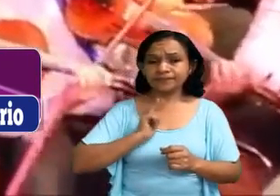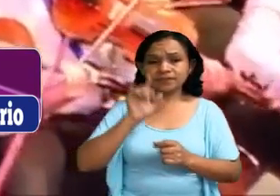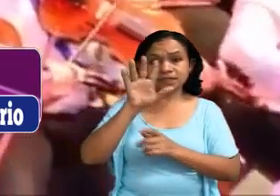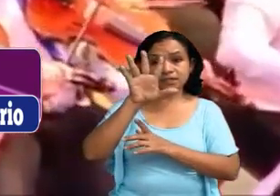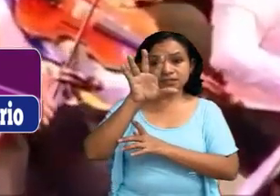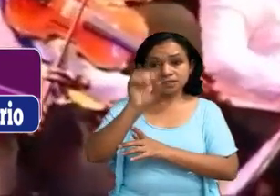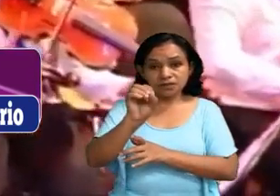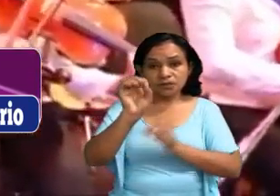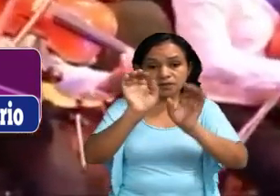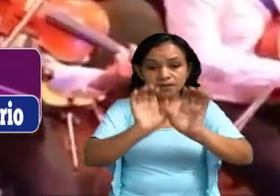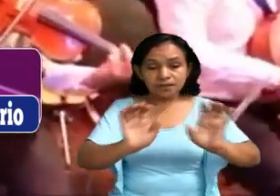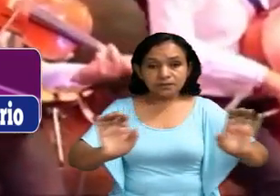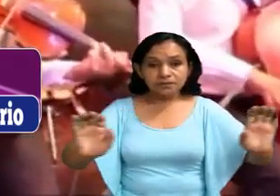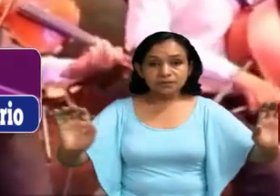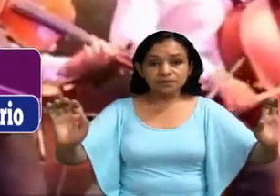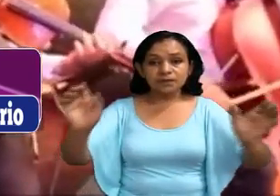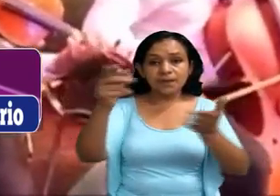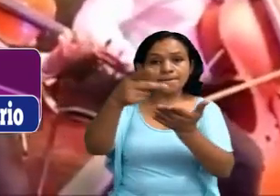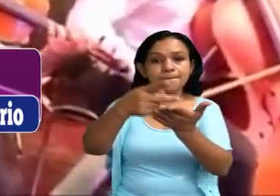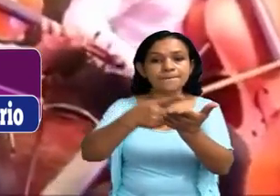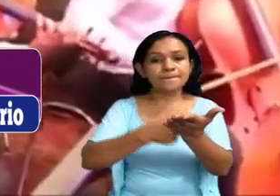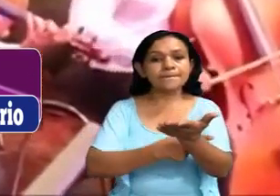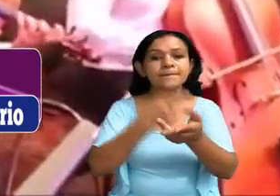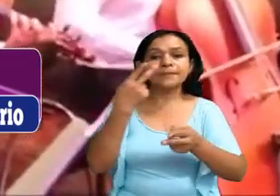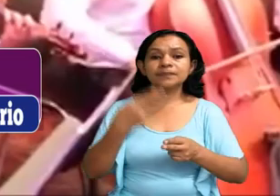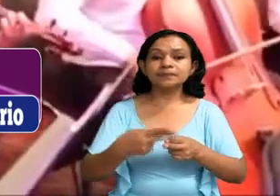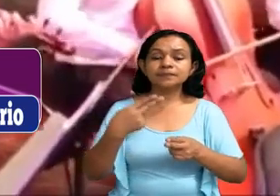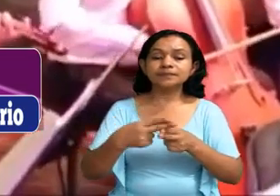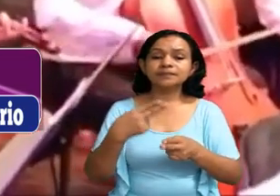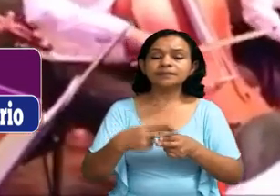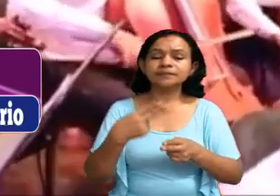50 niños que pertenecen a un proyecto que se llama